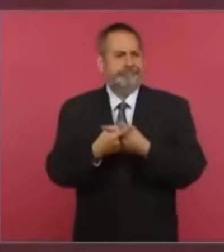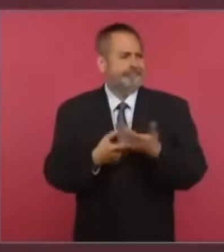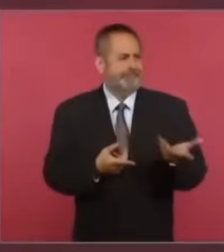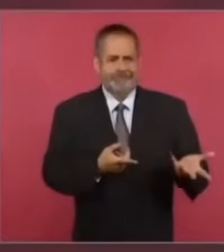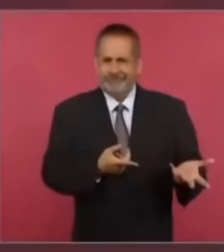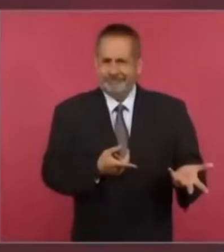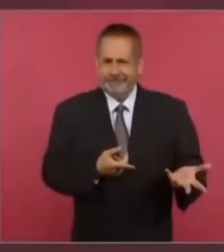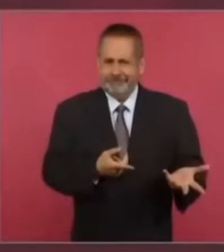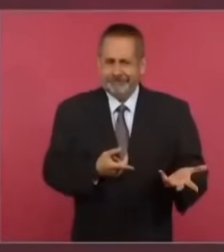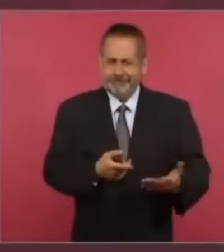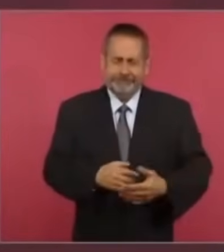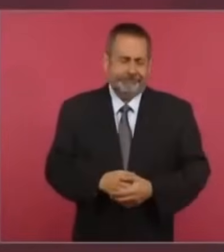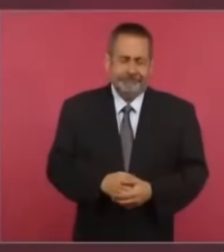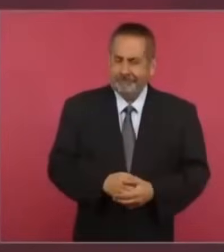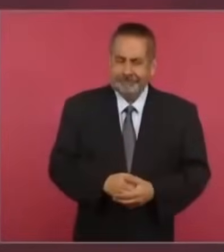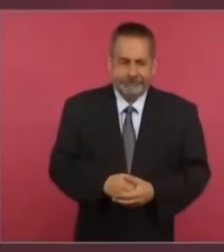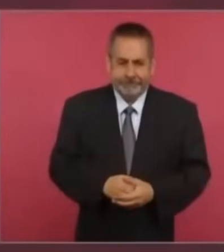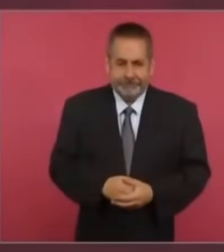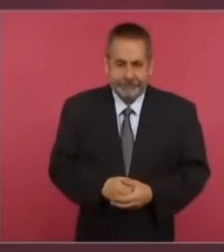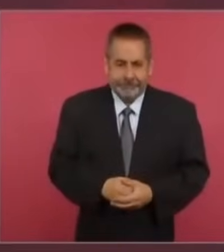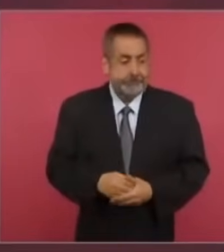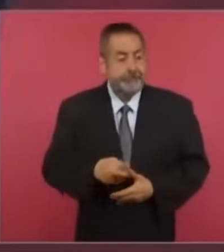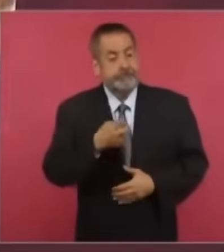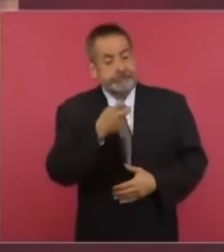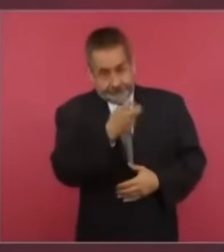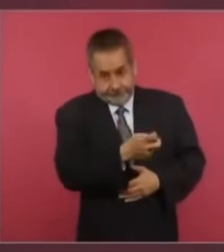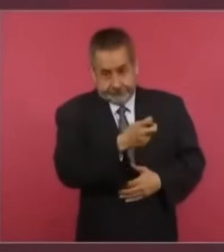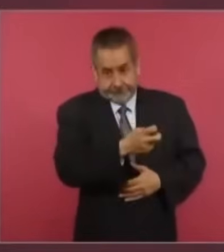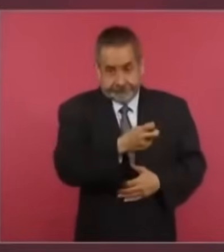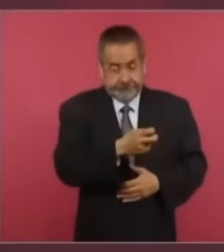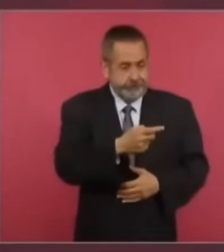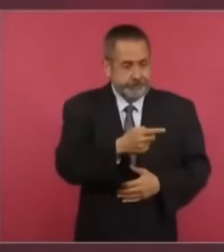eso que motivó el surgimiento del PAN,